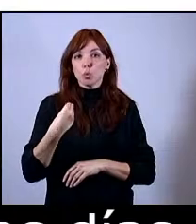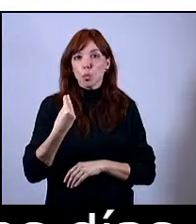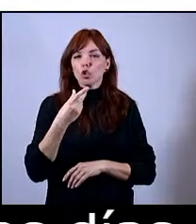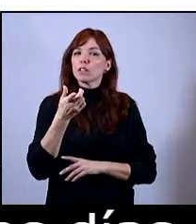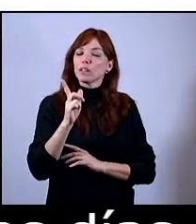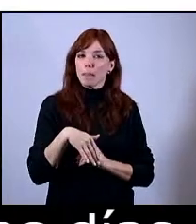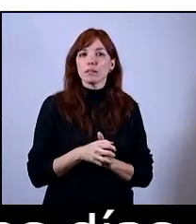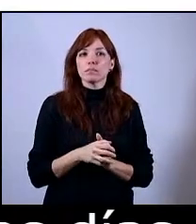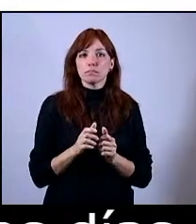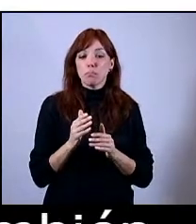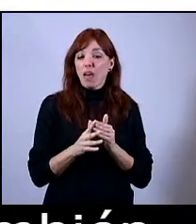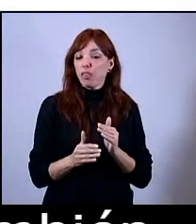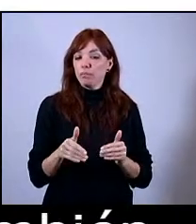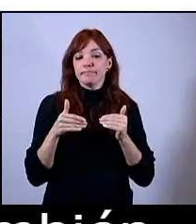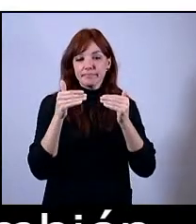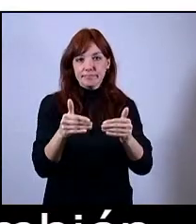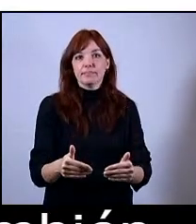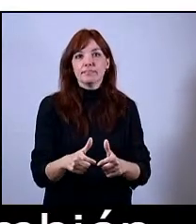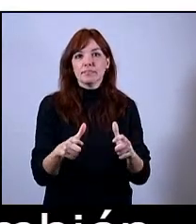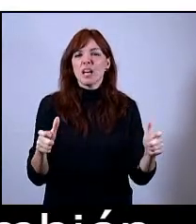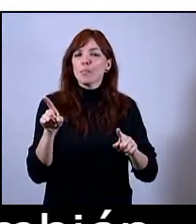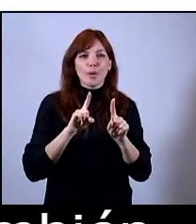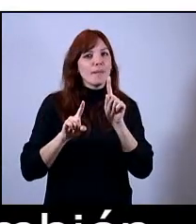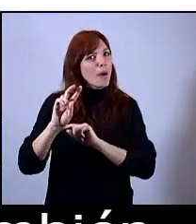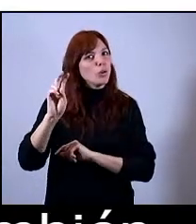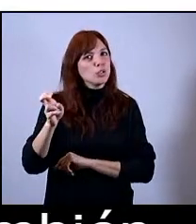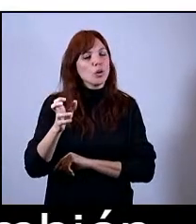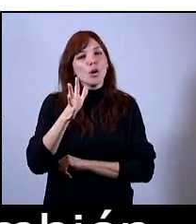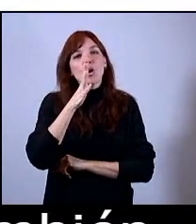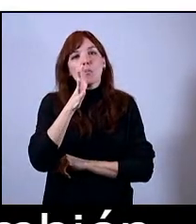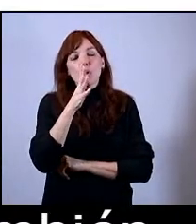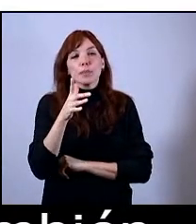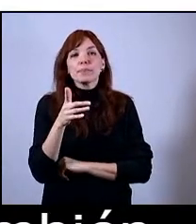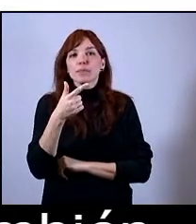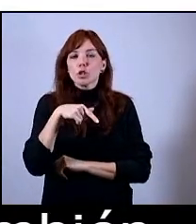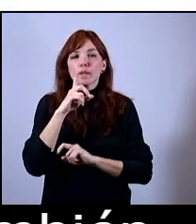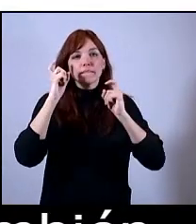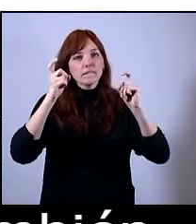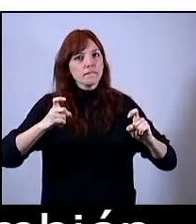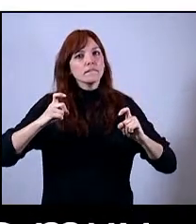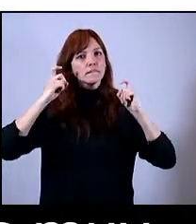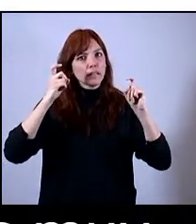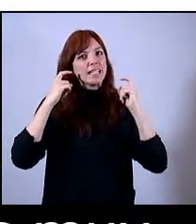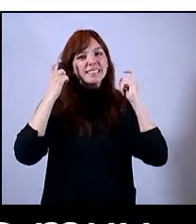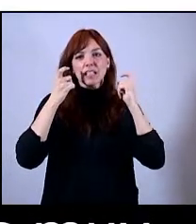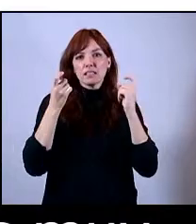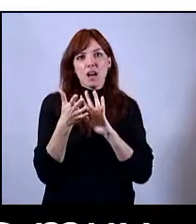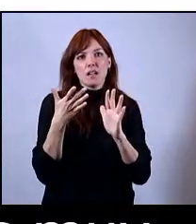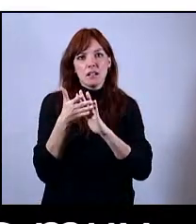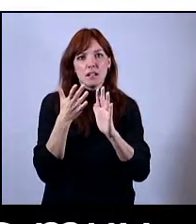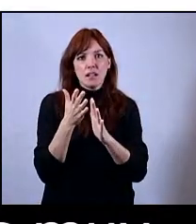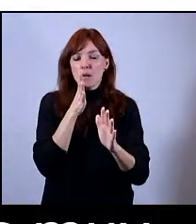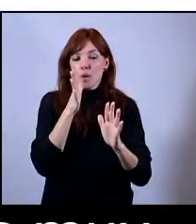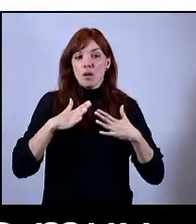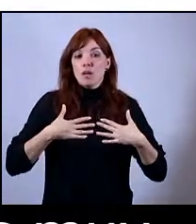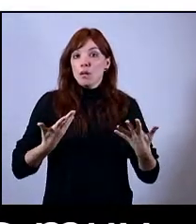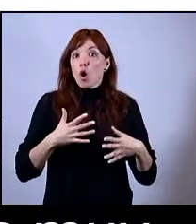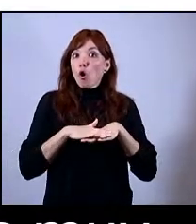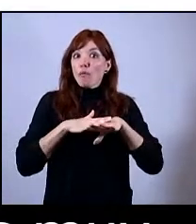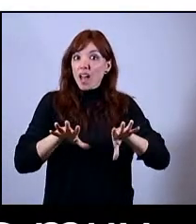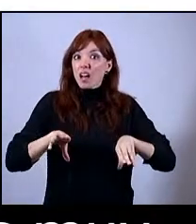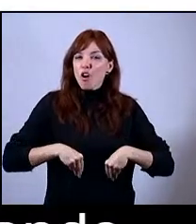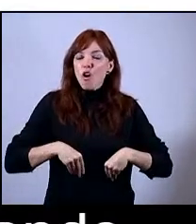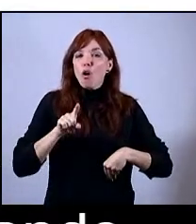vamos a aumentar el plazo. Ahí el problema es otro y es muy considerable, que estamos intentando atajar, porque cuando llegamos al Gobierno